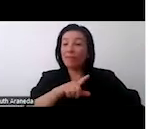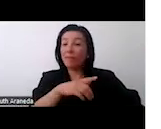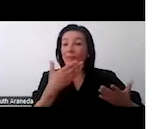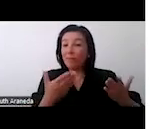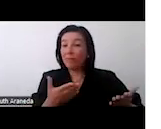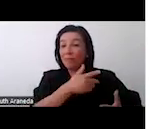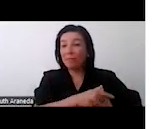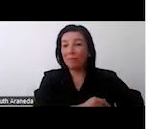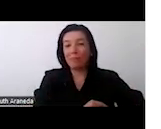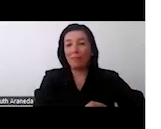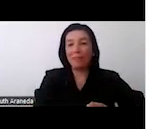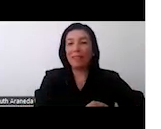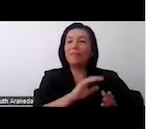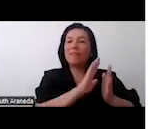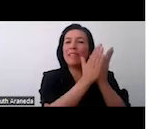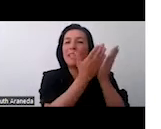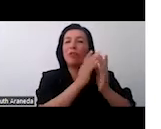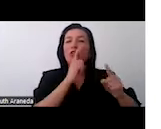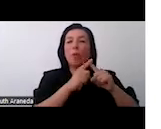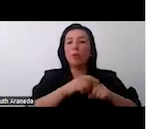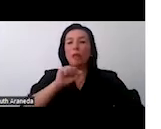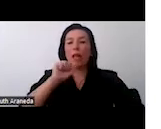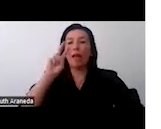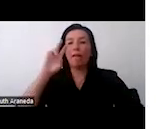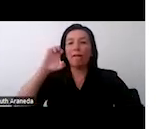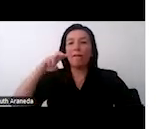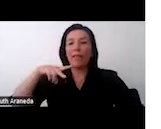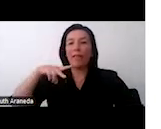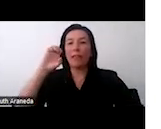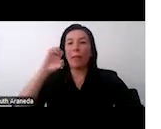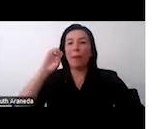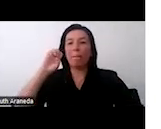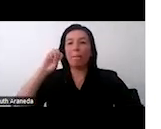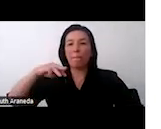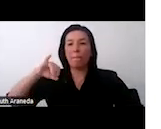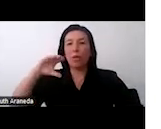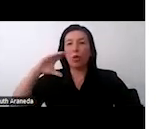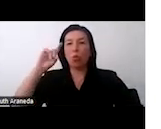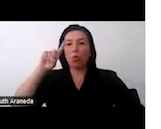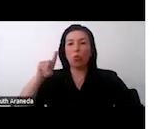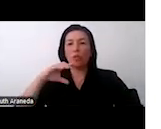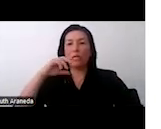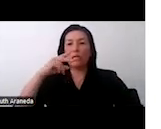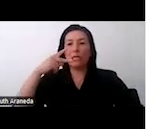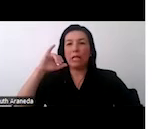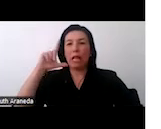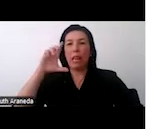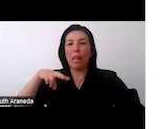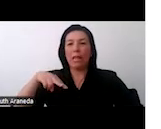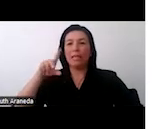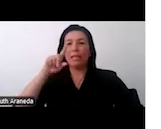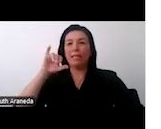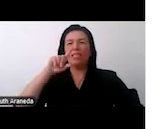Entonces, bueno, este libro se llama Avendemicus chilensis. El nombre lo recibe por, más que